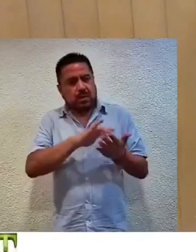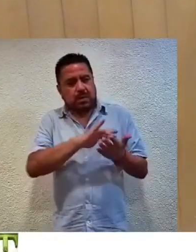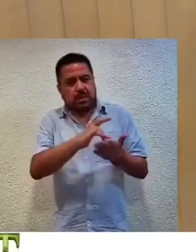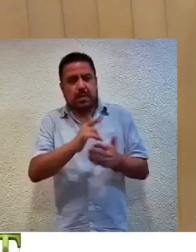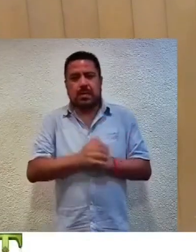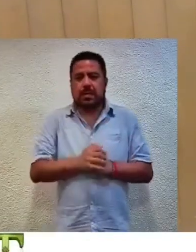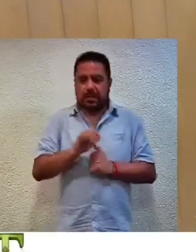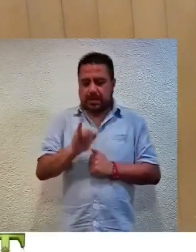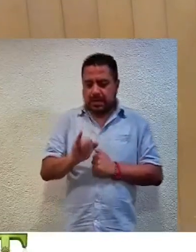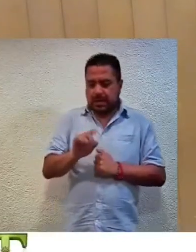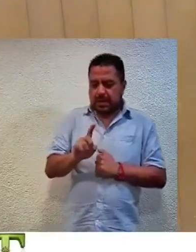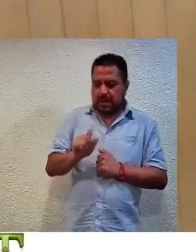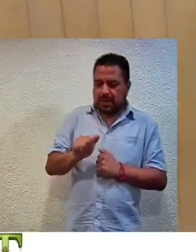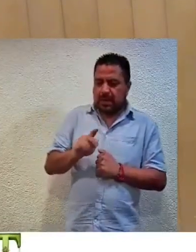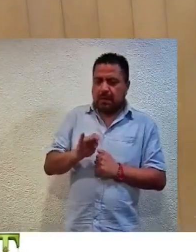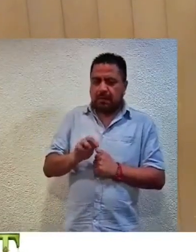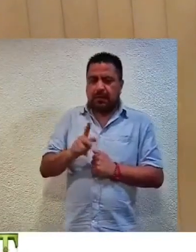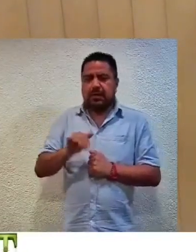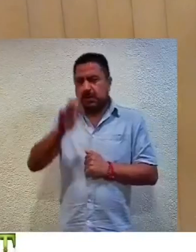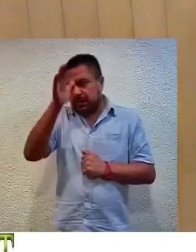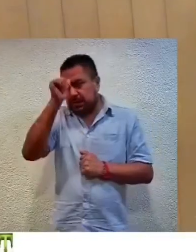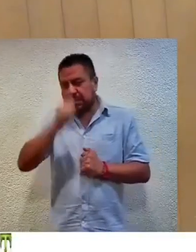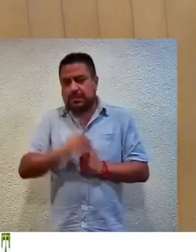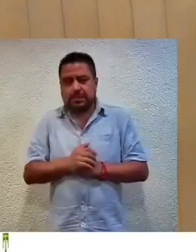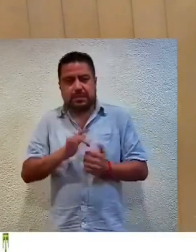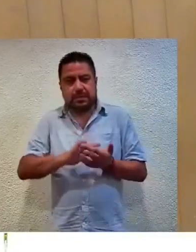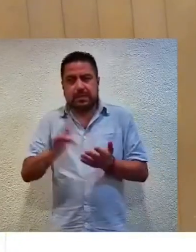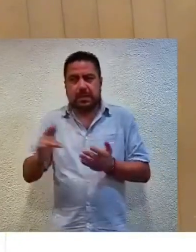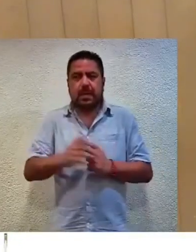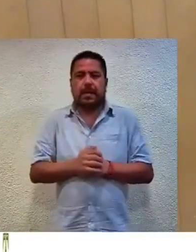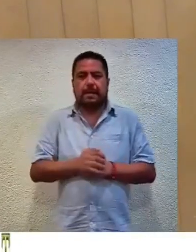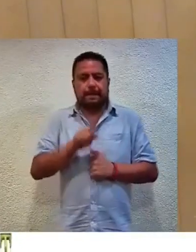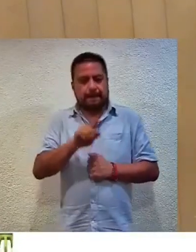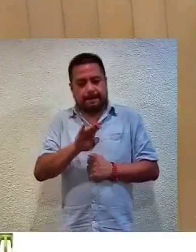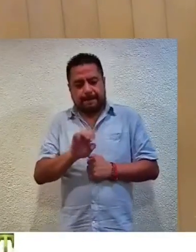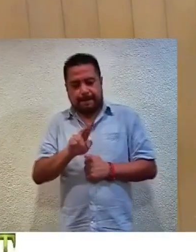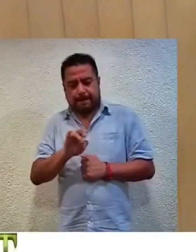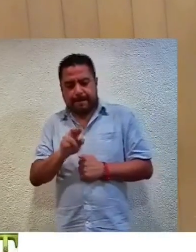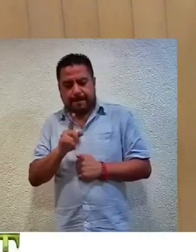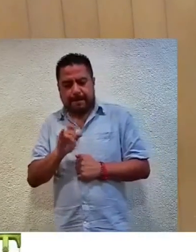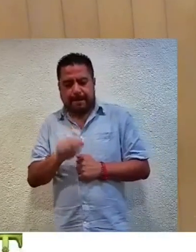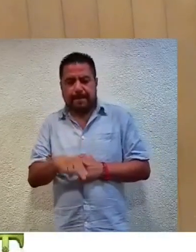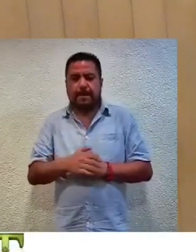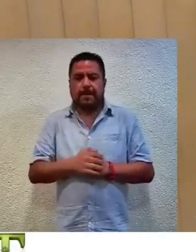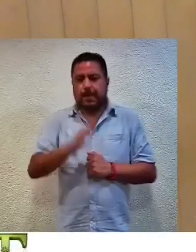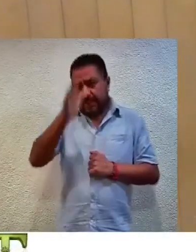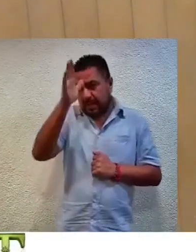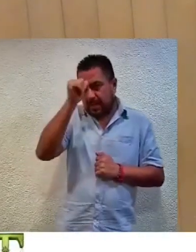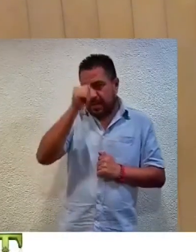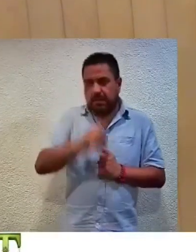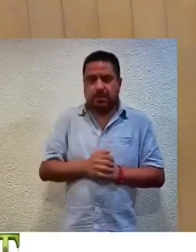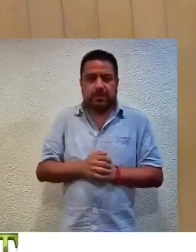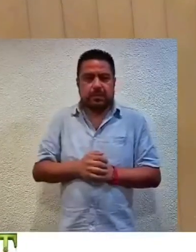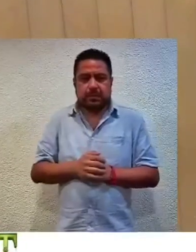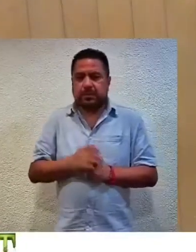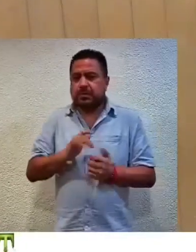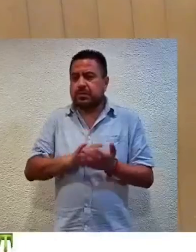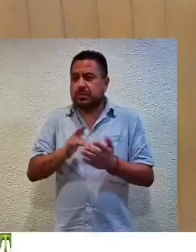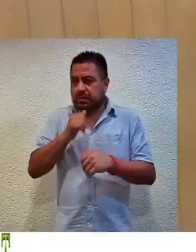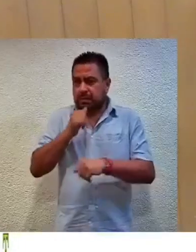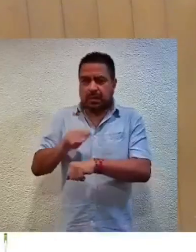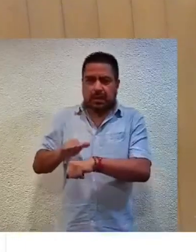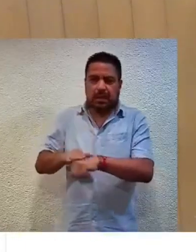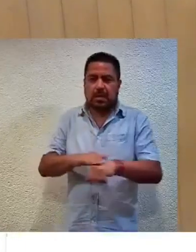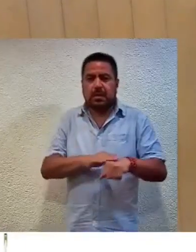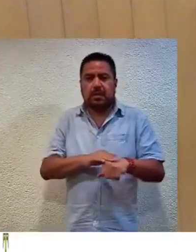Magistrada Hilda Rosa Delgado Brito. del proyecto. Gracias, magistrada. Magistrada Evelyn Rodríguez Chinón. A favor del proyecto. Gracias, magistrada. Magistradas,